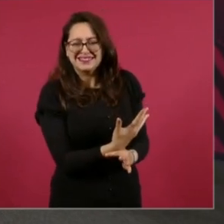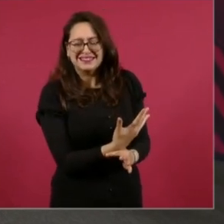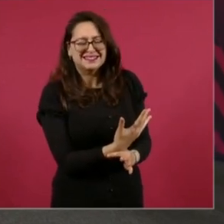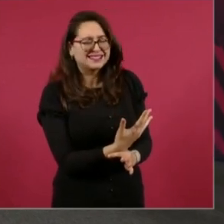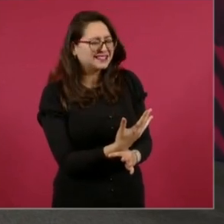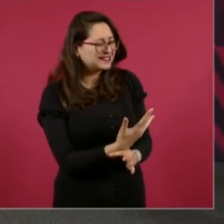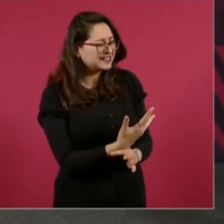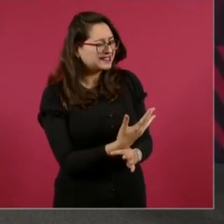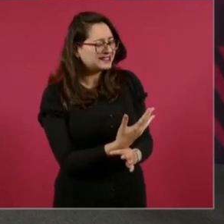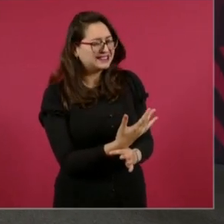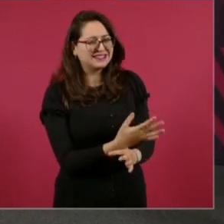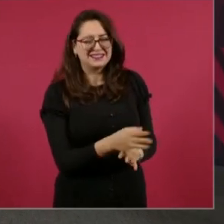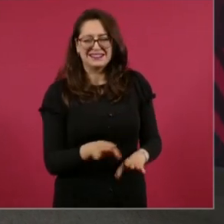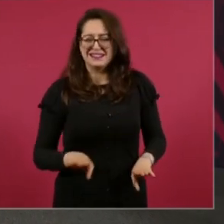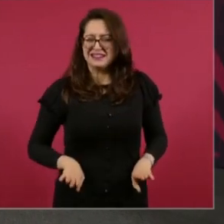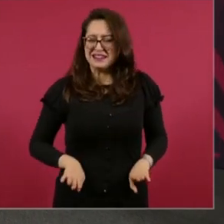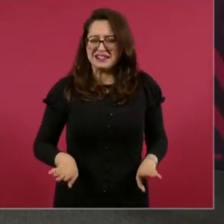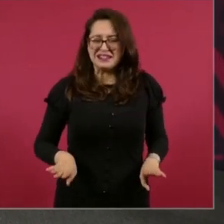viles,